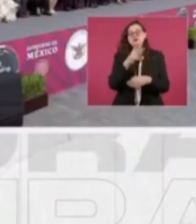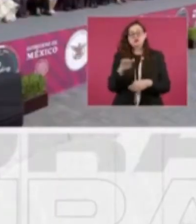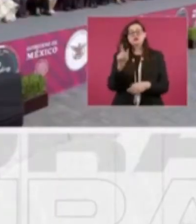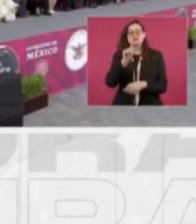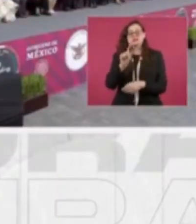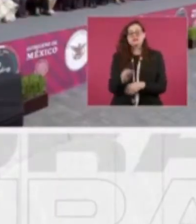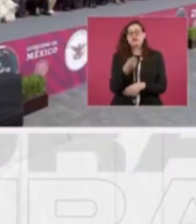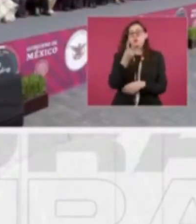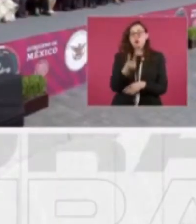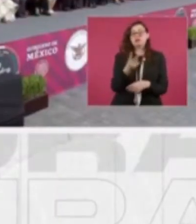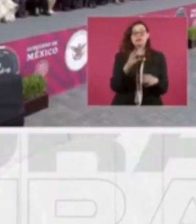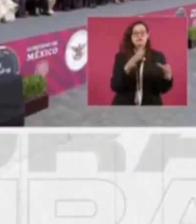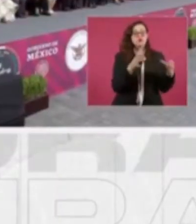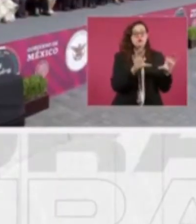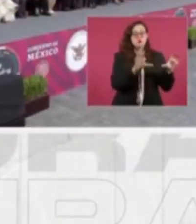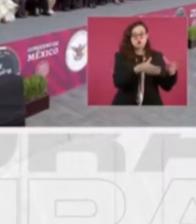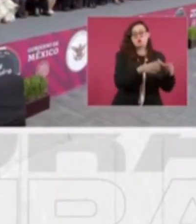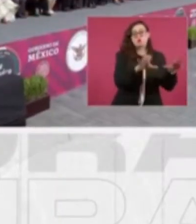anoche.